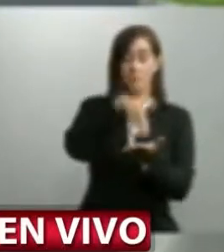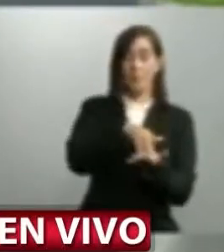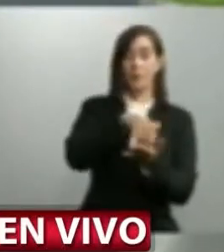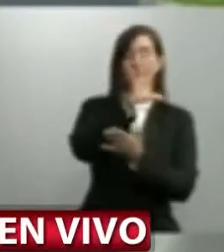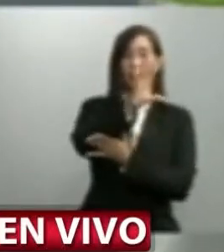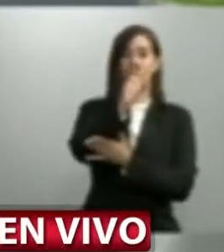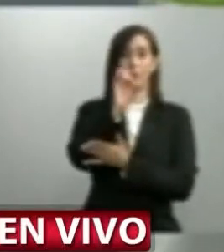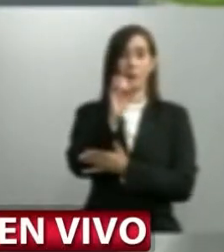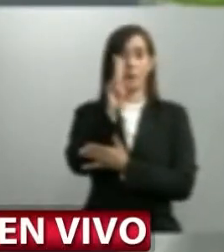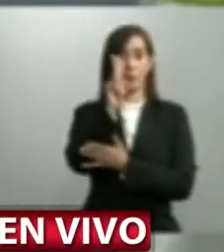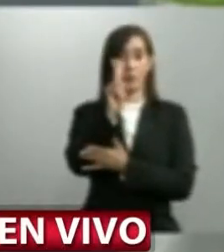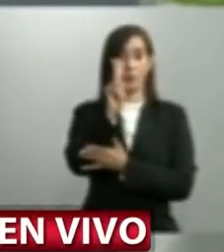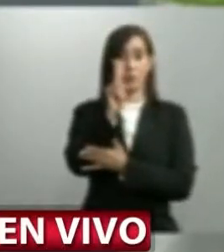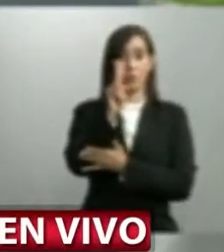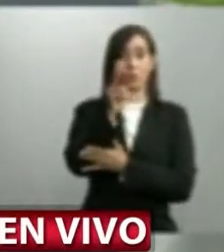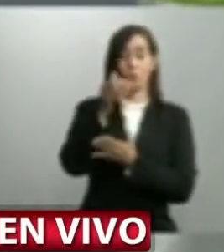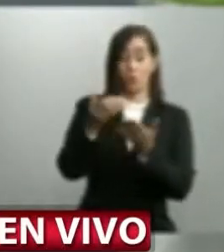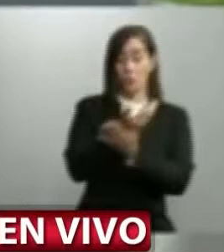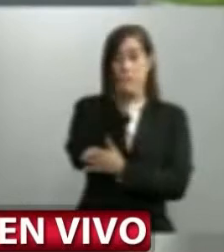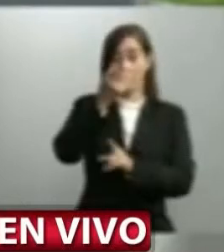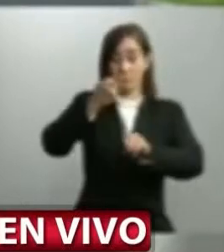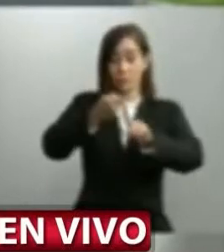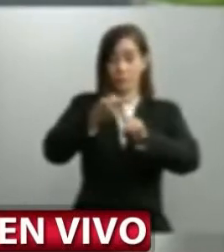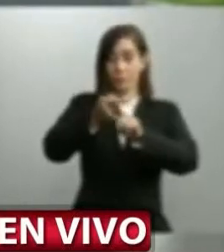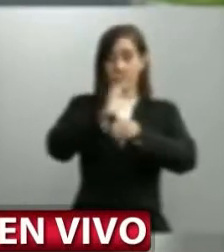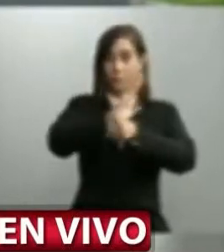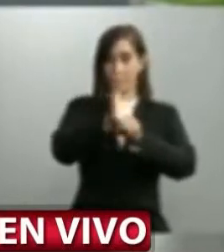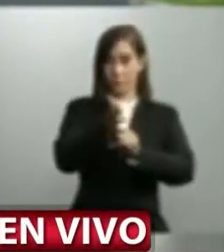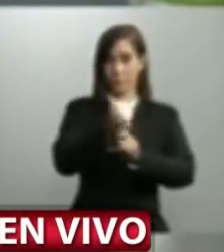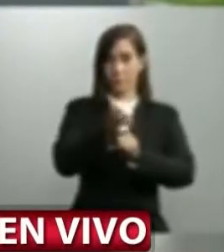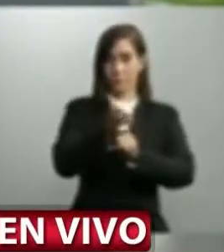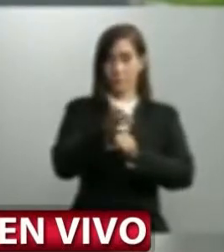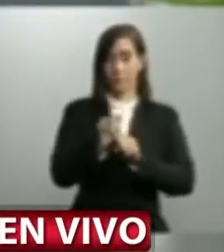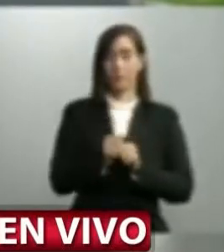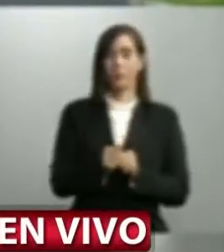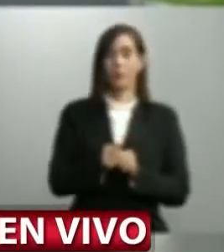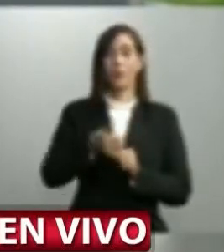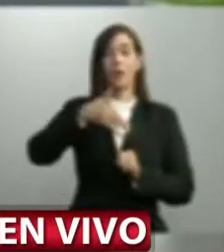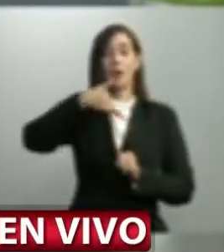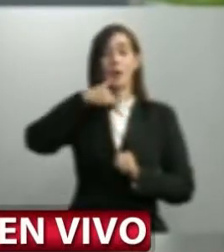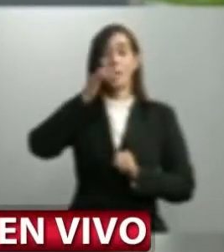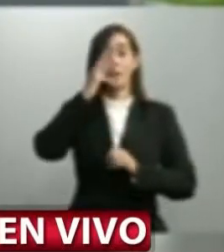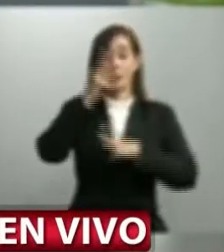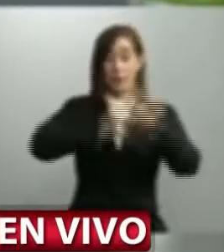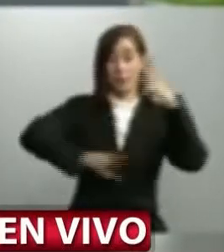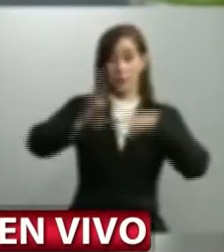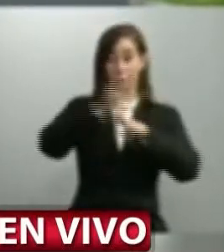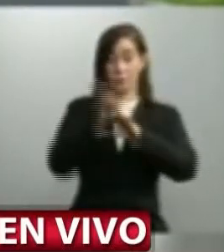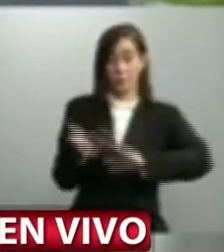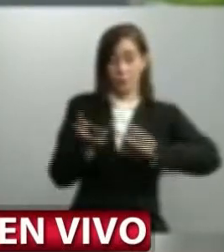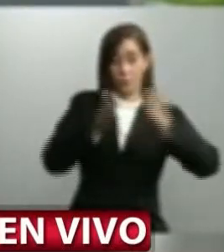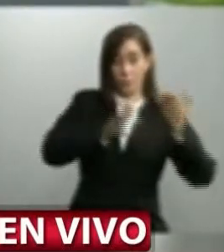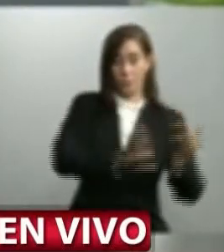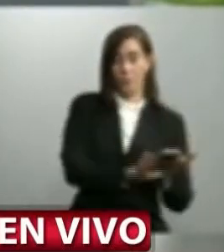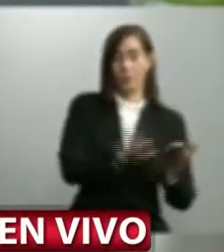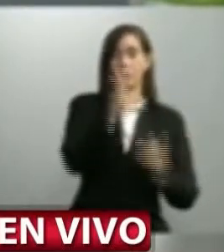101.502 casos nuevos. El número de defunciones acumuladas,